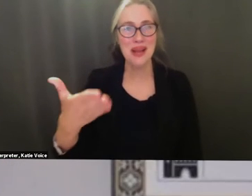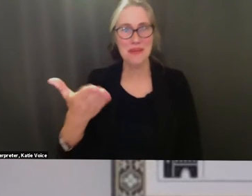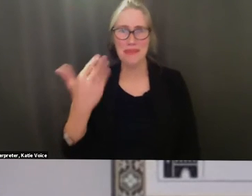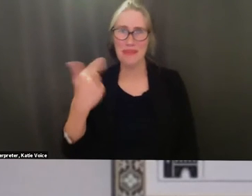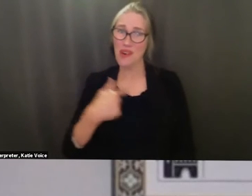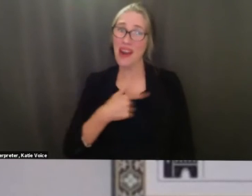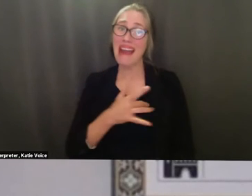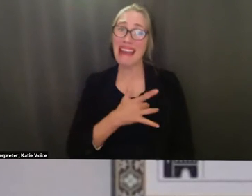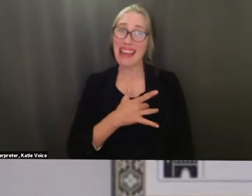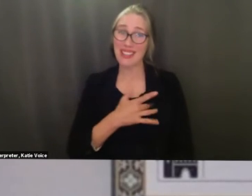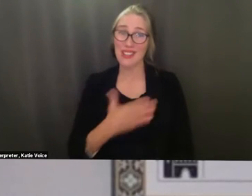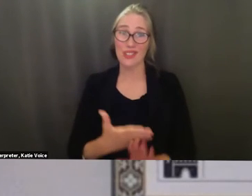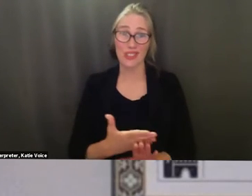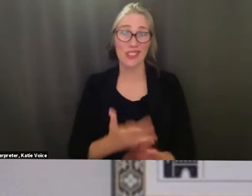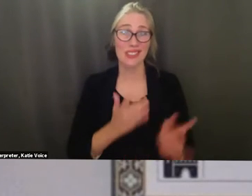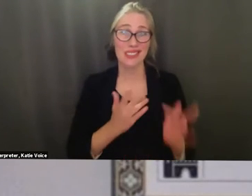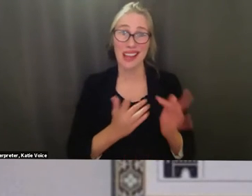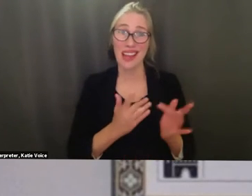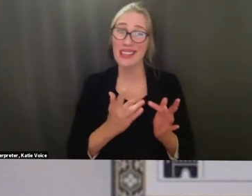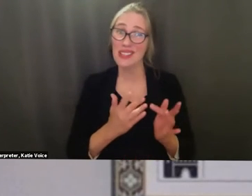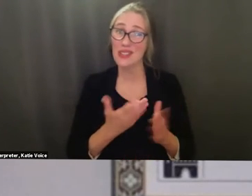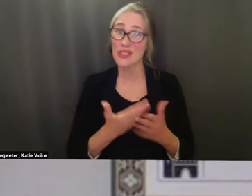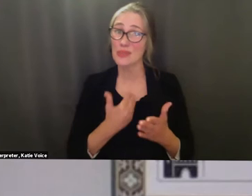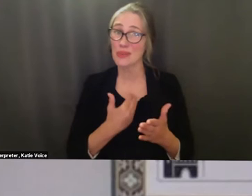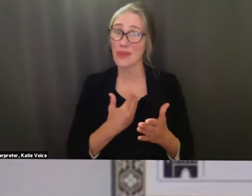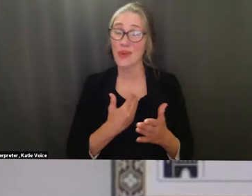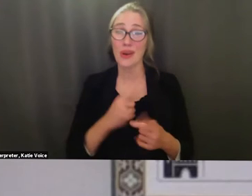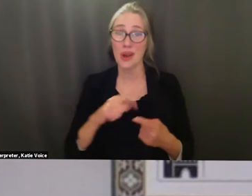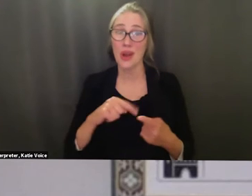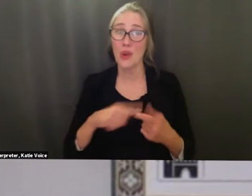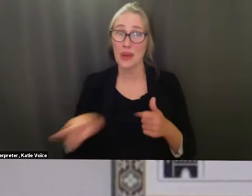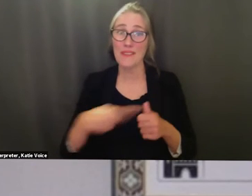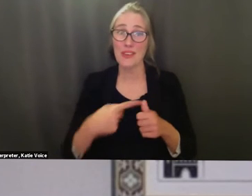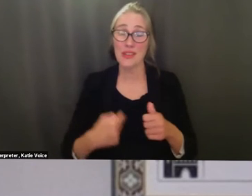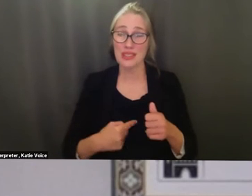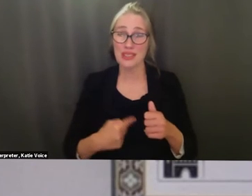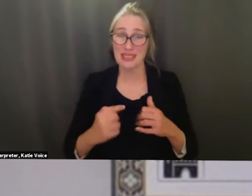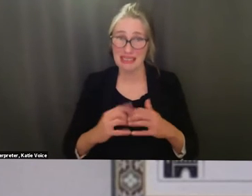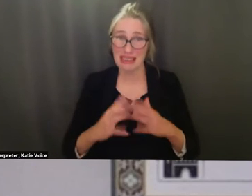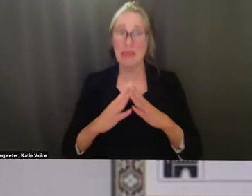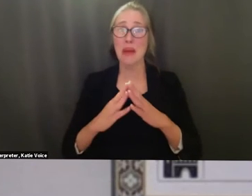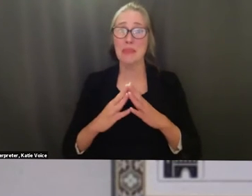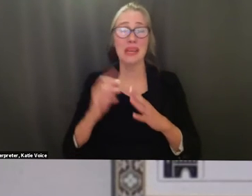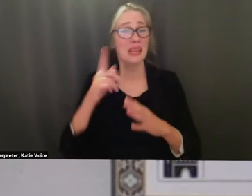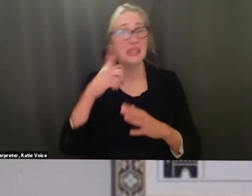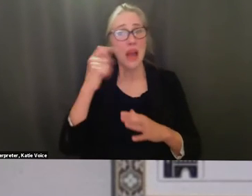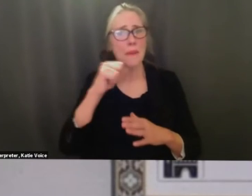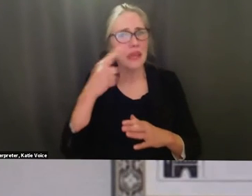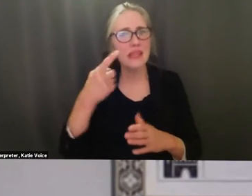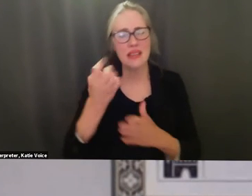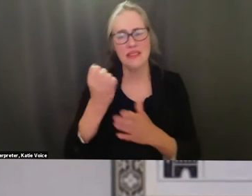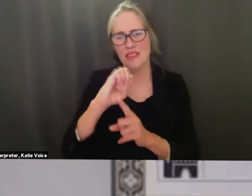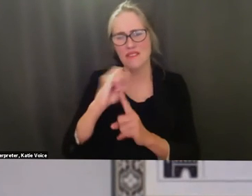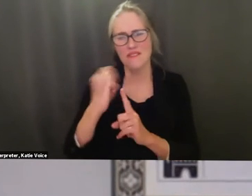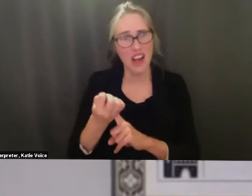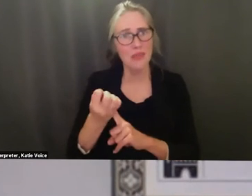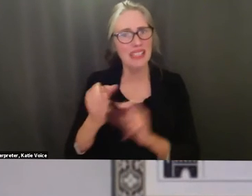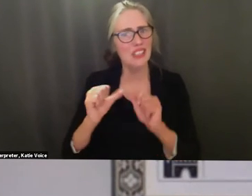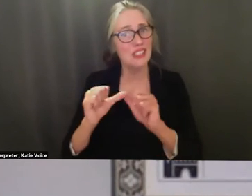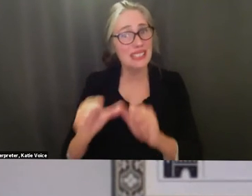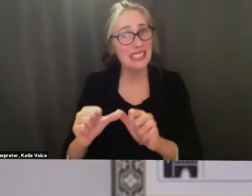inquietudes cuando recientemente votamos, no en términos de tener operaciones sustentables. Yo estoy